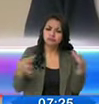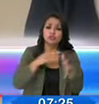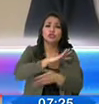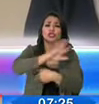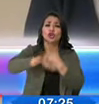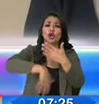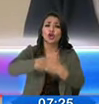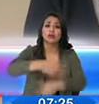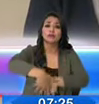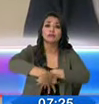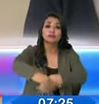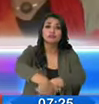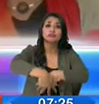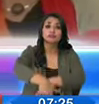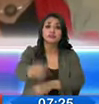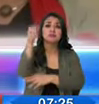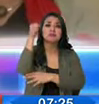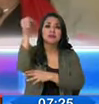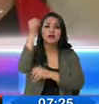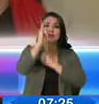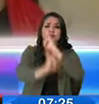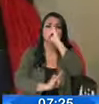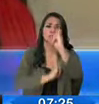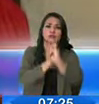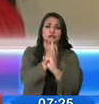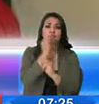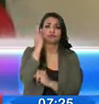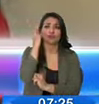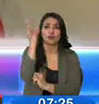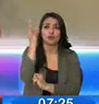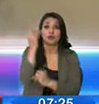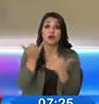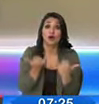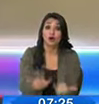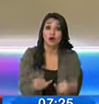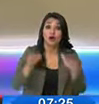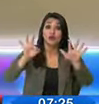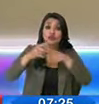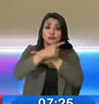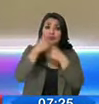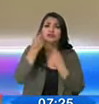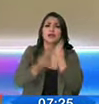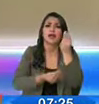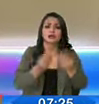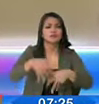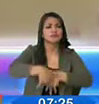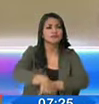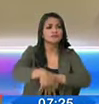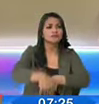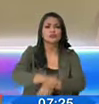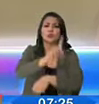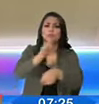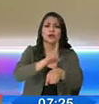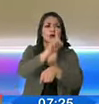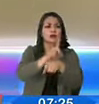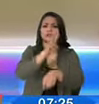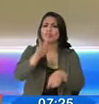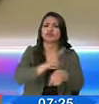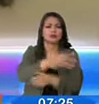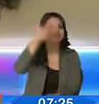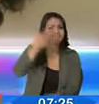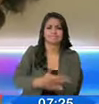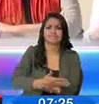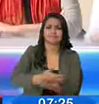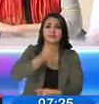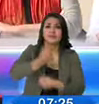paro internacional de mujeres. Mañana las mujeres paremos, ¿sí? Si podemos parar una hora, dos horas, en fin. Paramos el